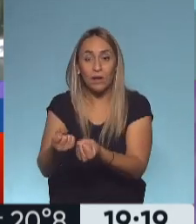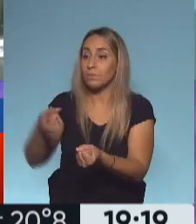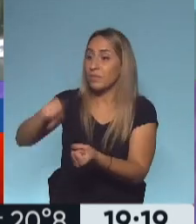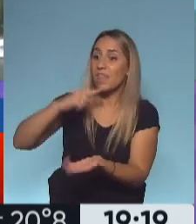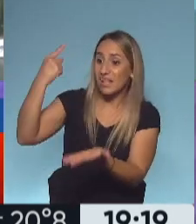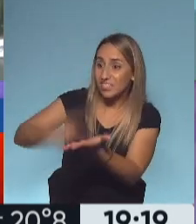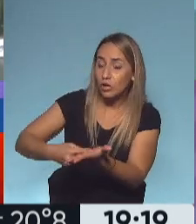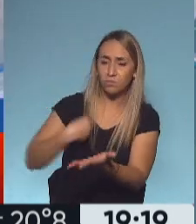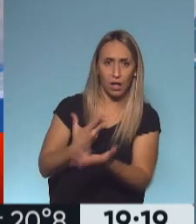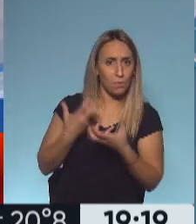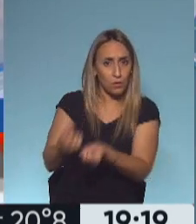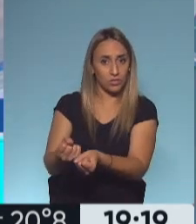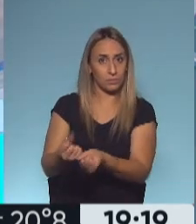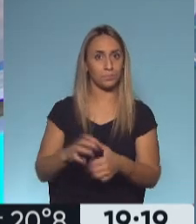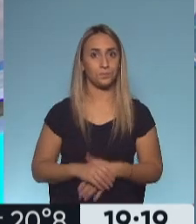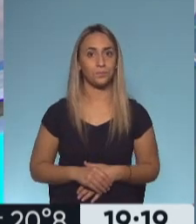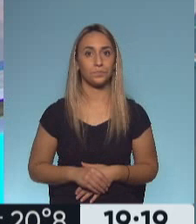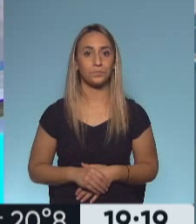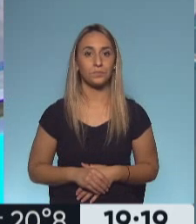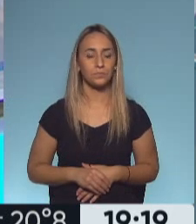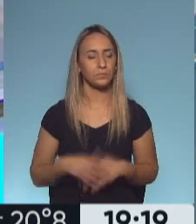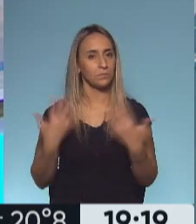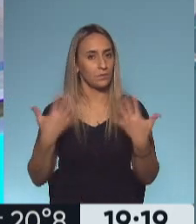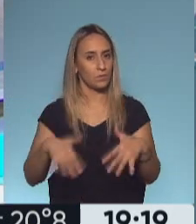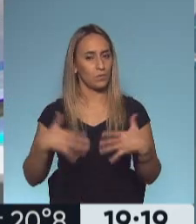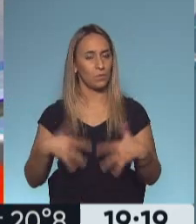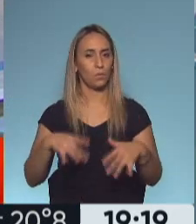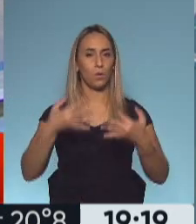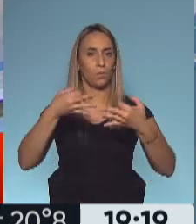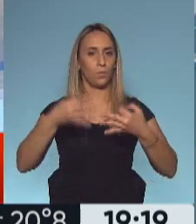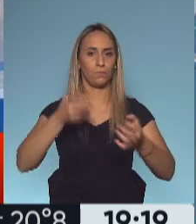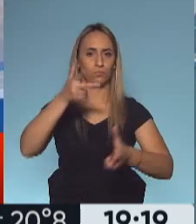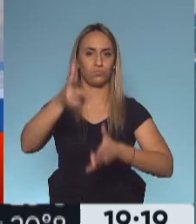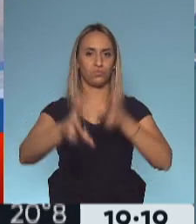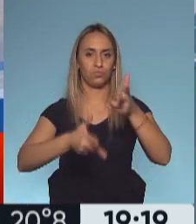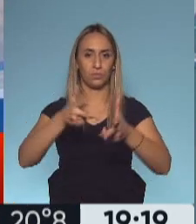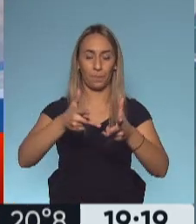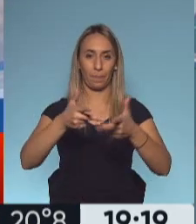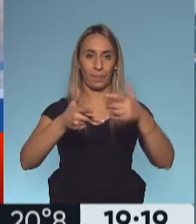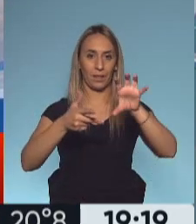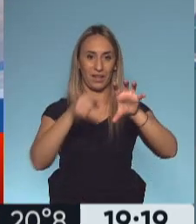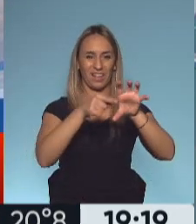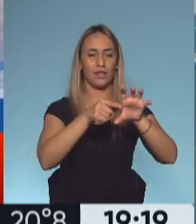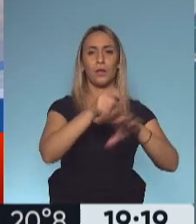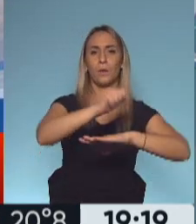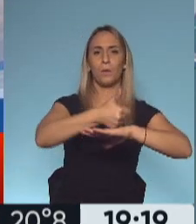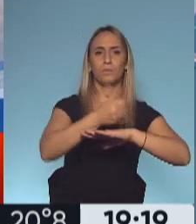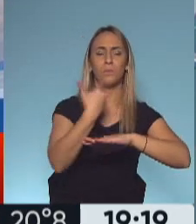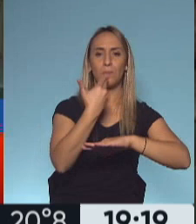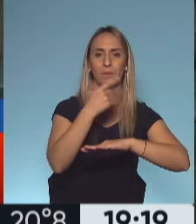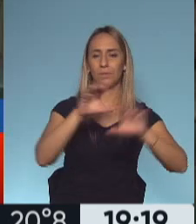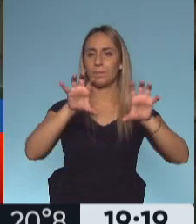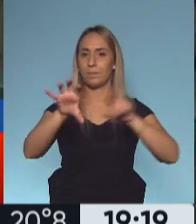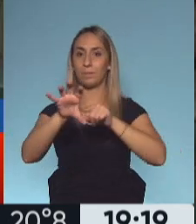de las medidas. Es muy elocuente mientras vemos las imágenes de la Quinta de Olivos, que estamos esperando los anuncios, estamos allí en vivo,